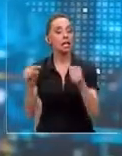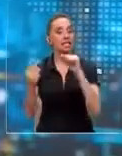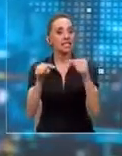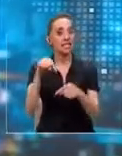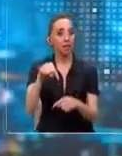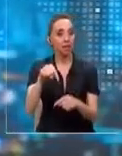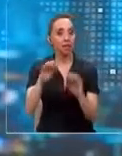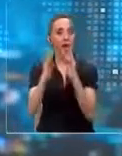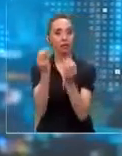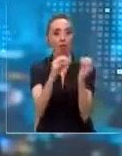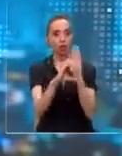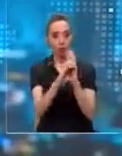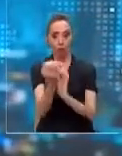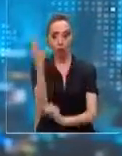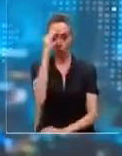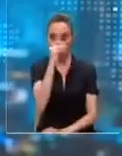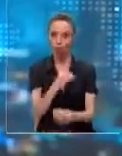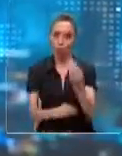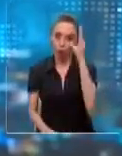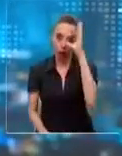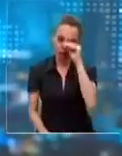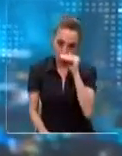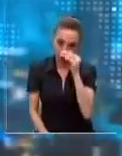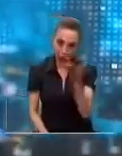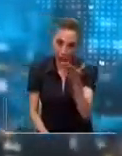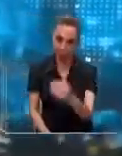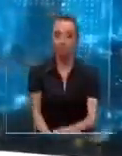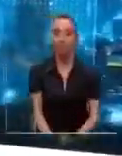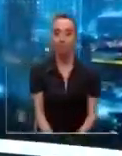debate convención. Que tengan buenas noches. Buenas noches.